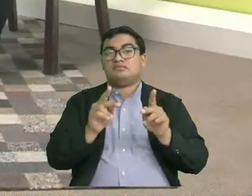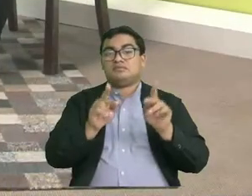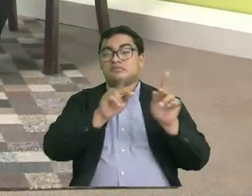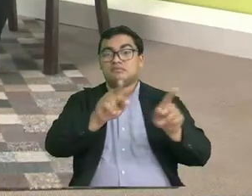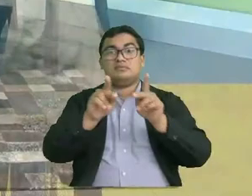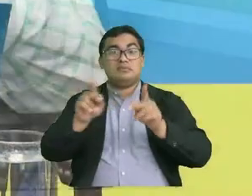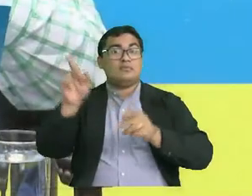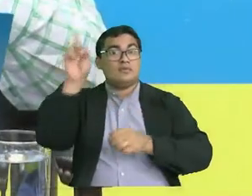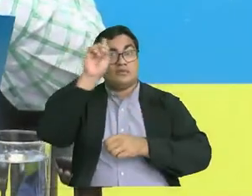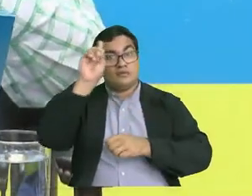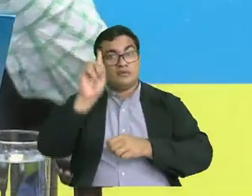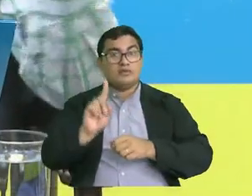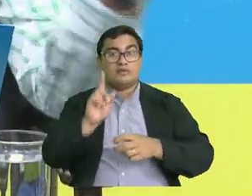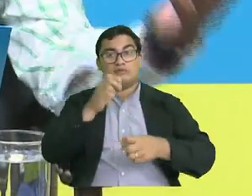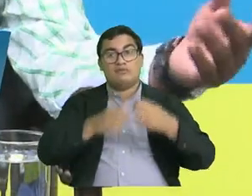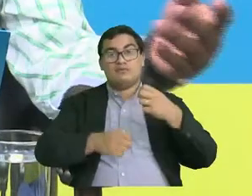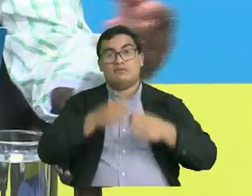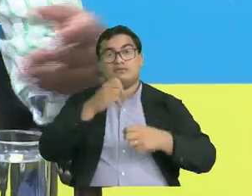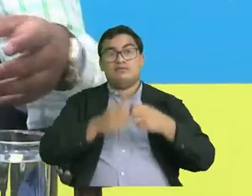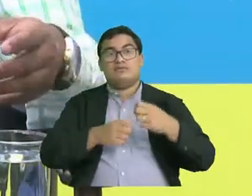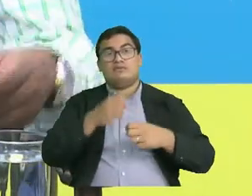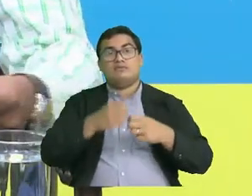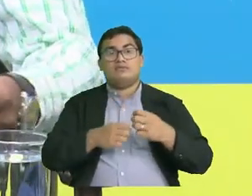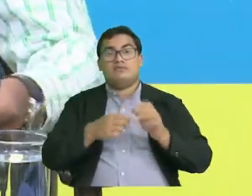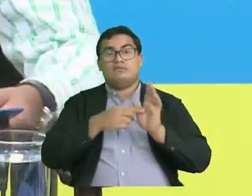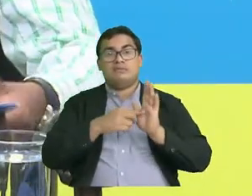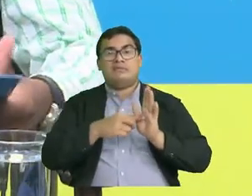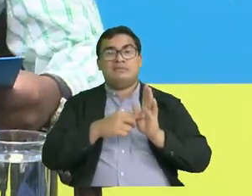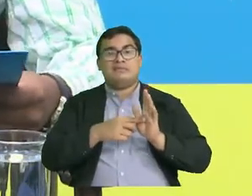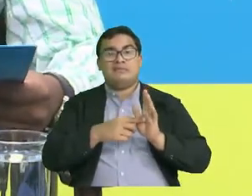personas no saben si tiene un problema genético como